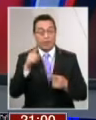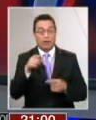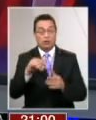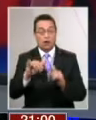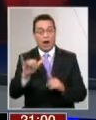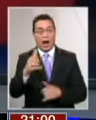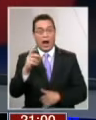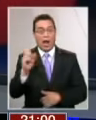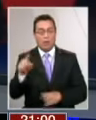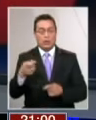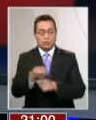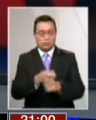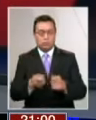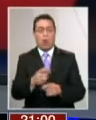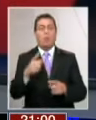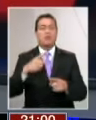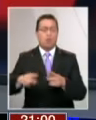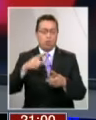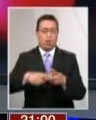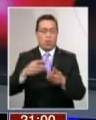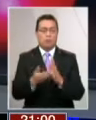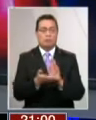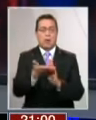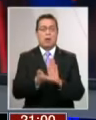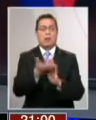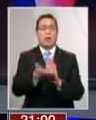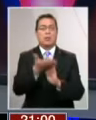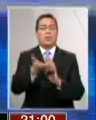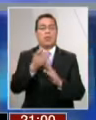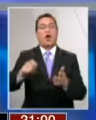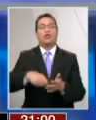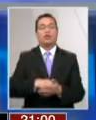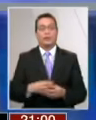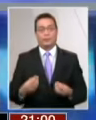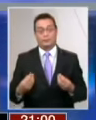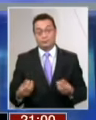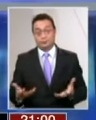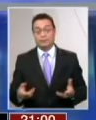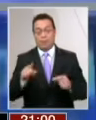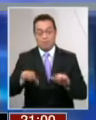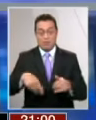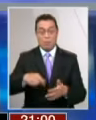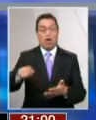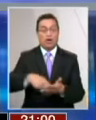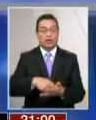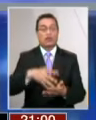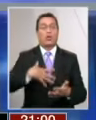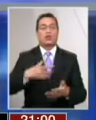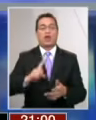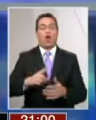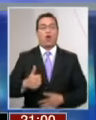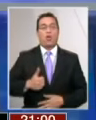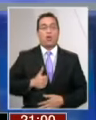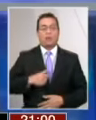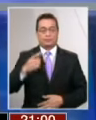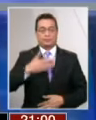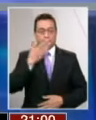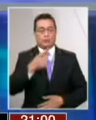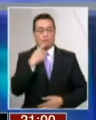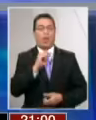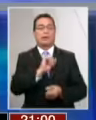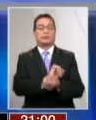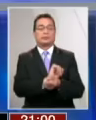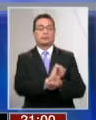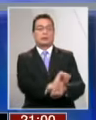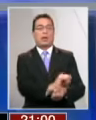Jadue, renegoció múltiples aumentos en su contrato. Mismo contrato que ahora pretende incumplir, declarándose un rehén